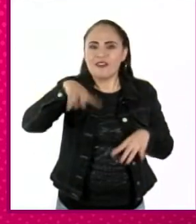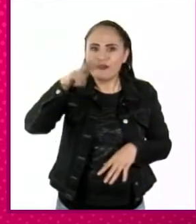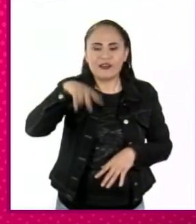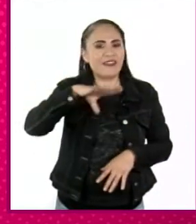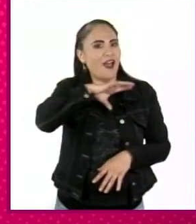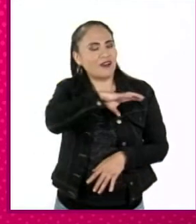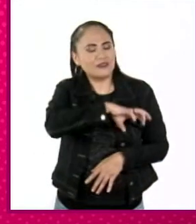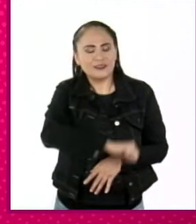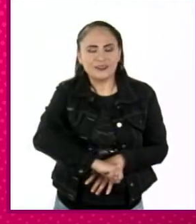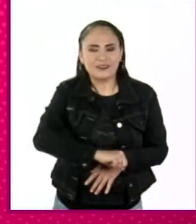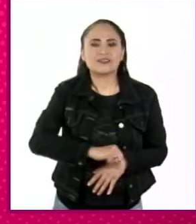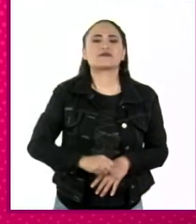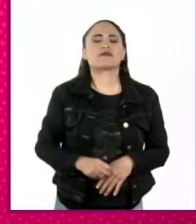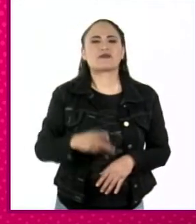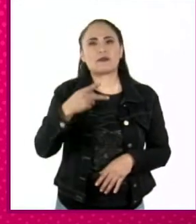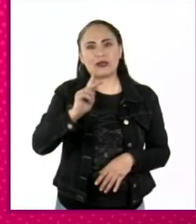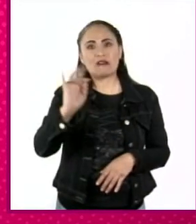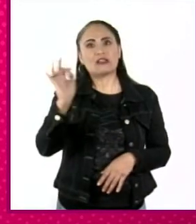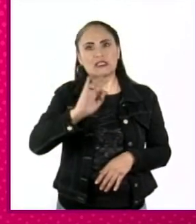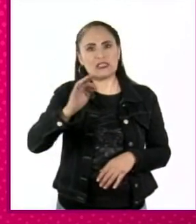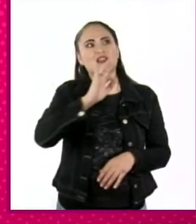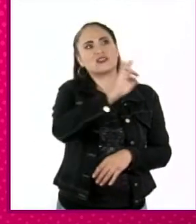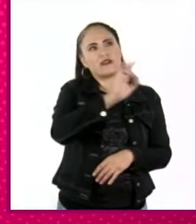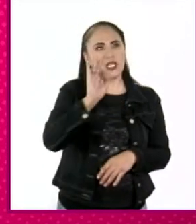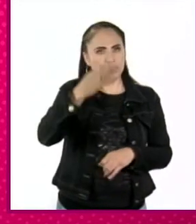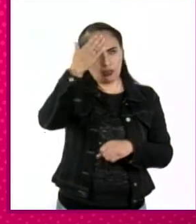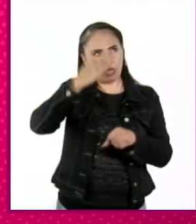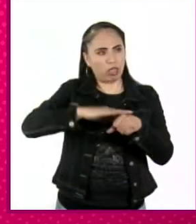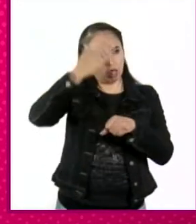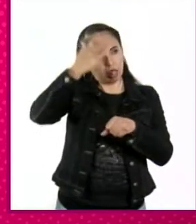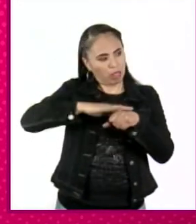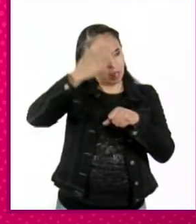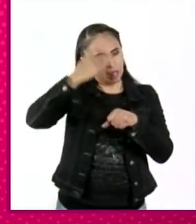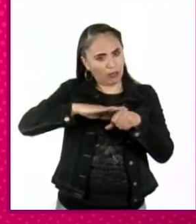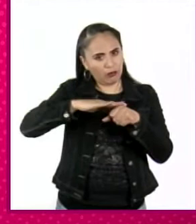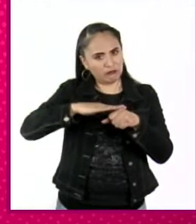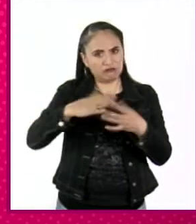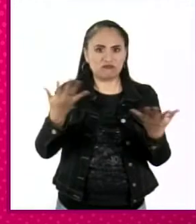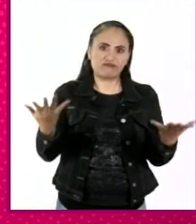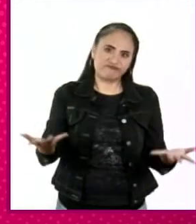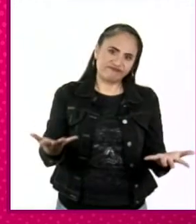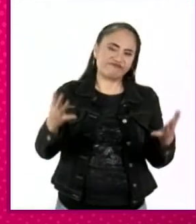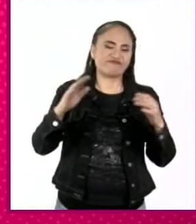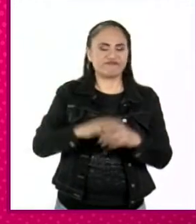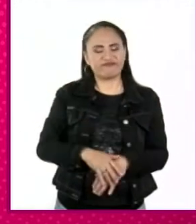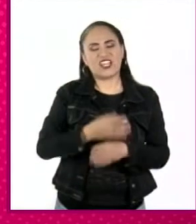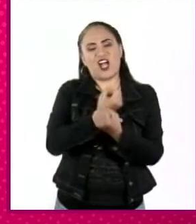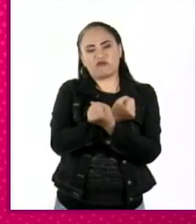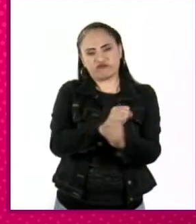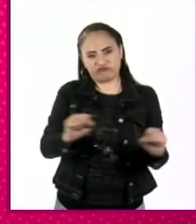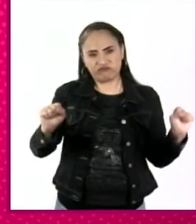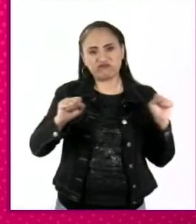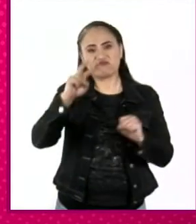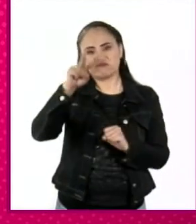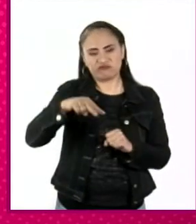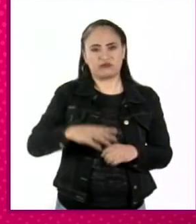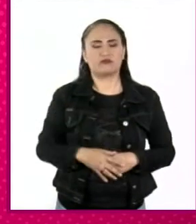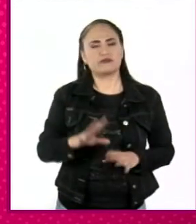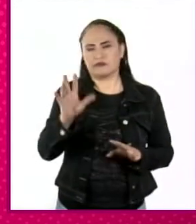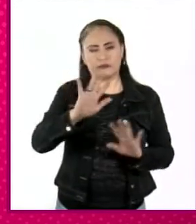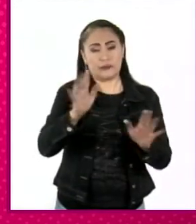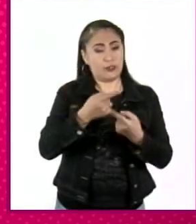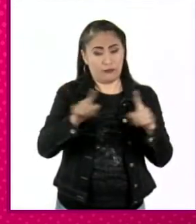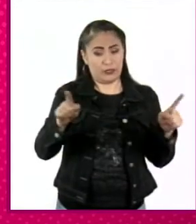si enseñan en pura memorización y fechas, pues resulta meramente aburrida. La historia es